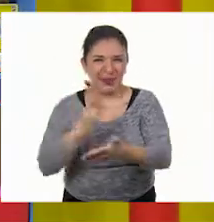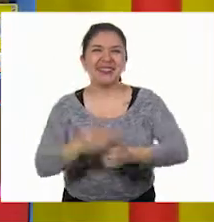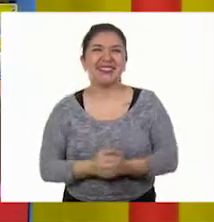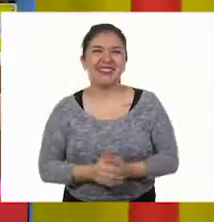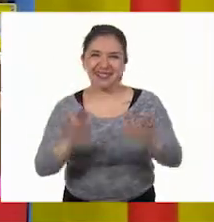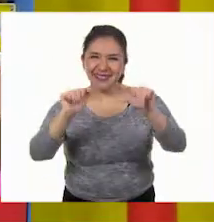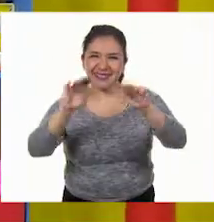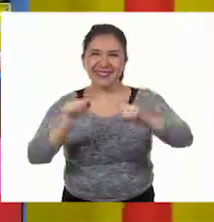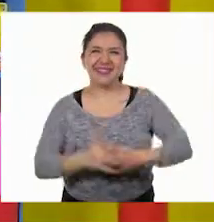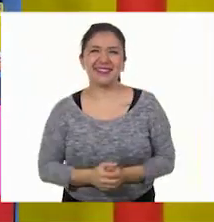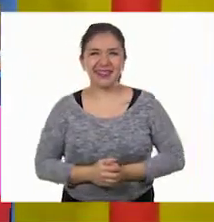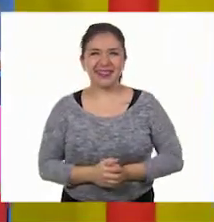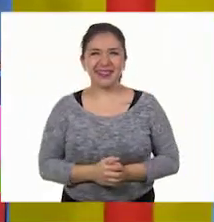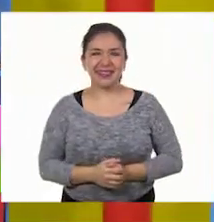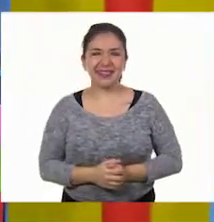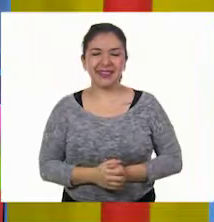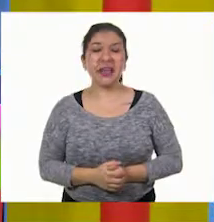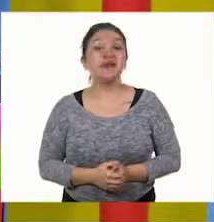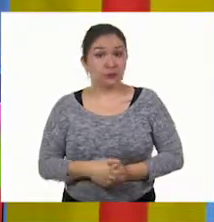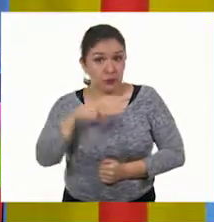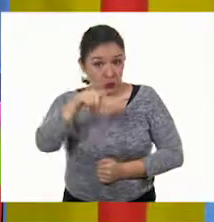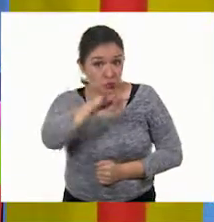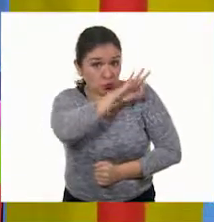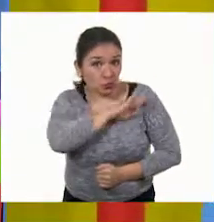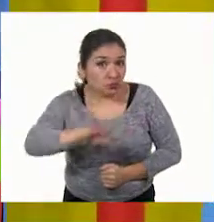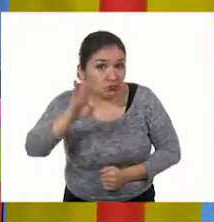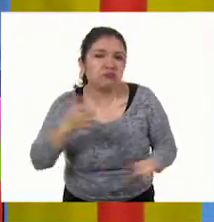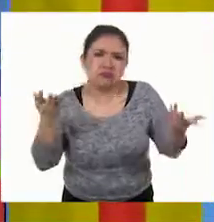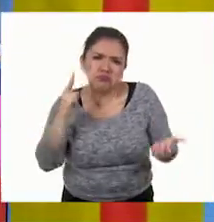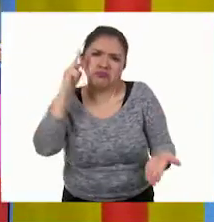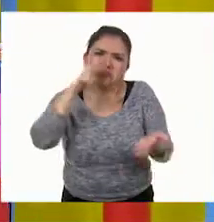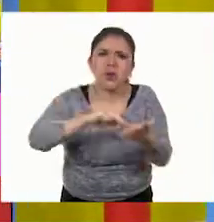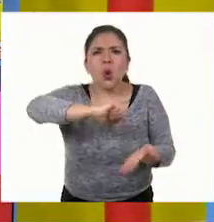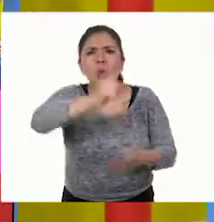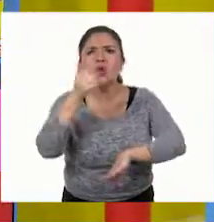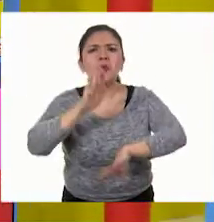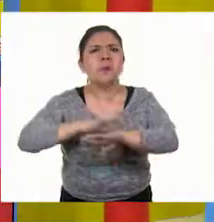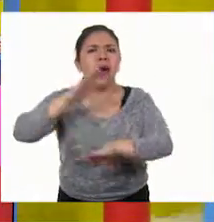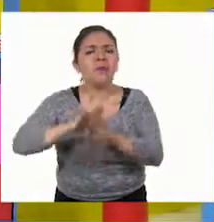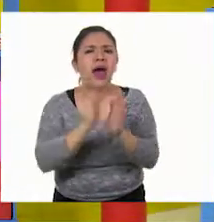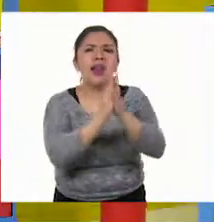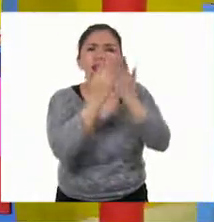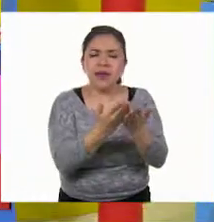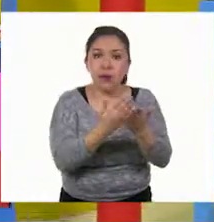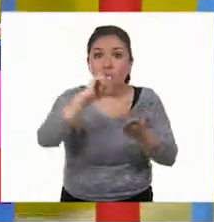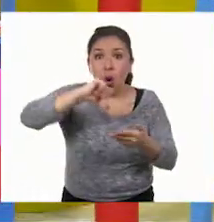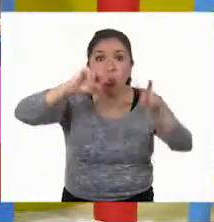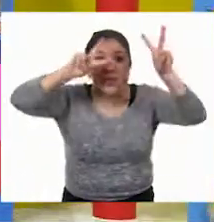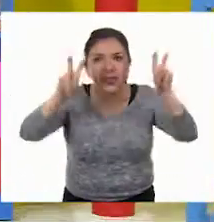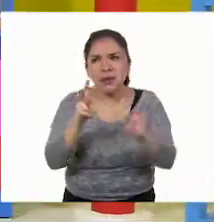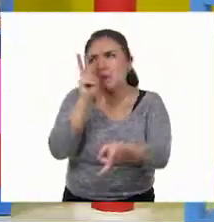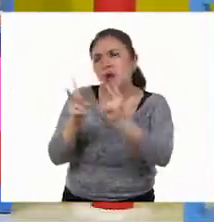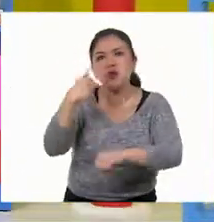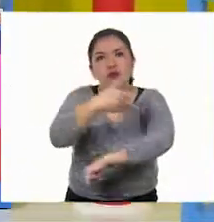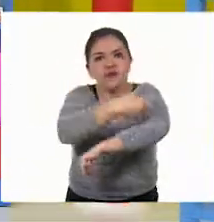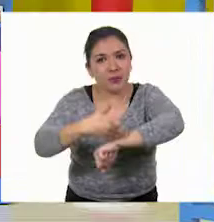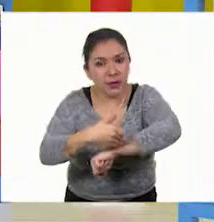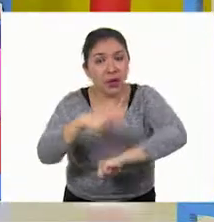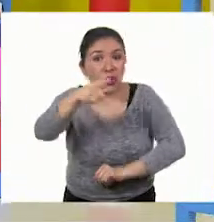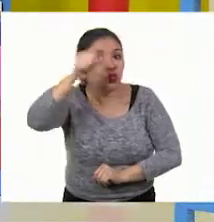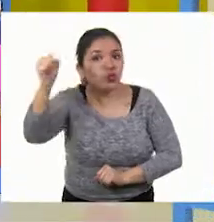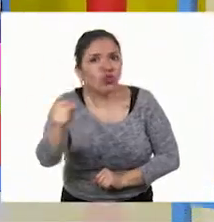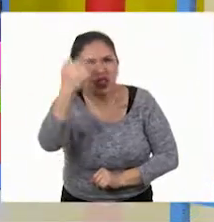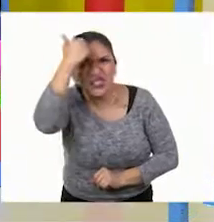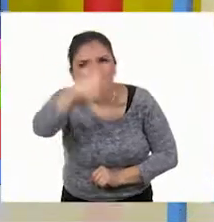Hasta luego. Hasta luego, maestra. Si te es posible, consulta otros libros y comenta el tema de hoy con tu familia. Si tienes